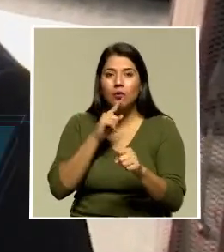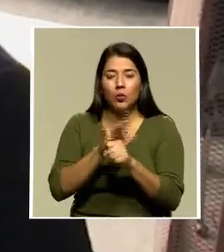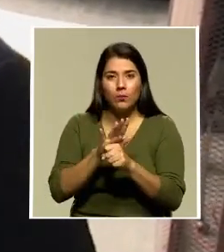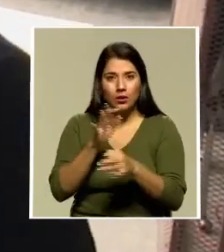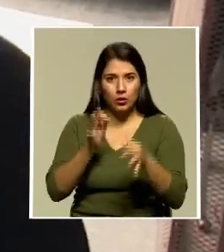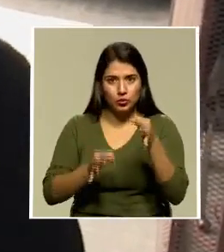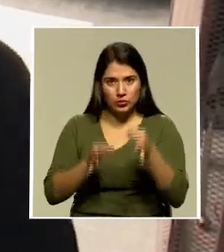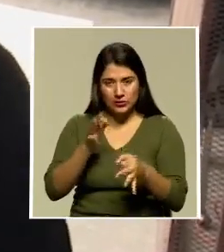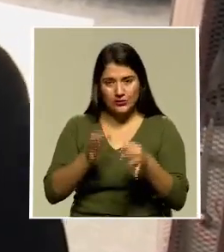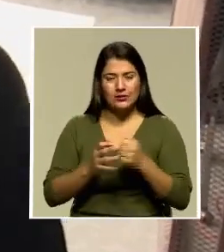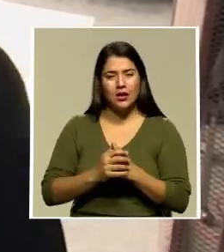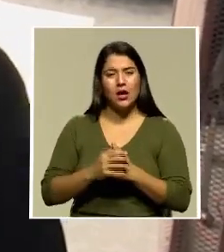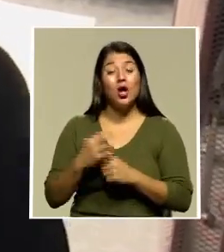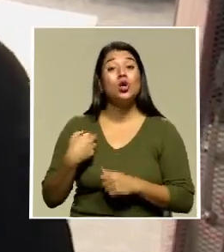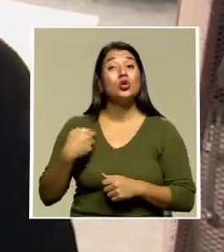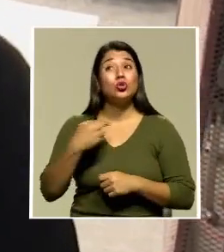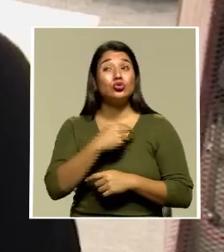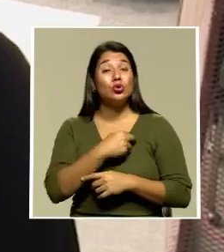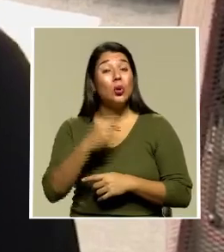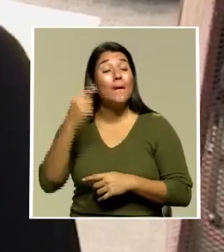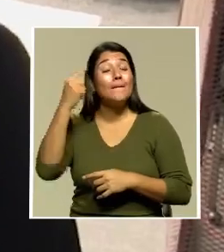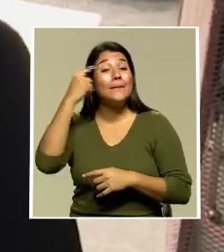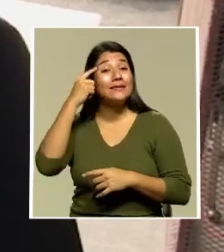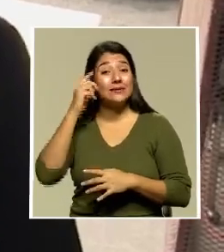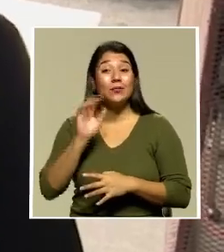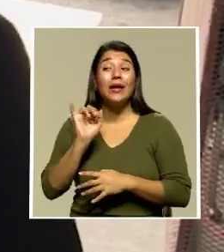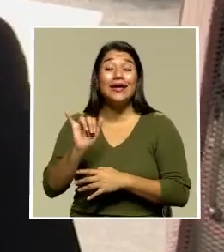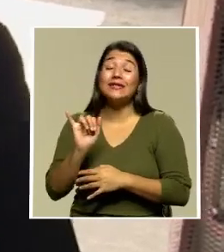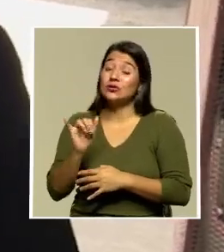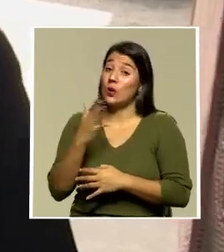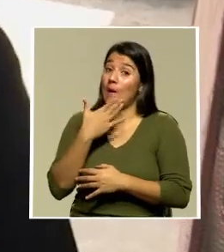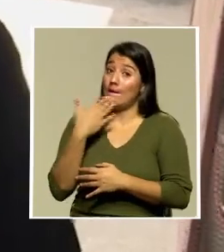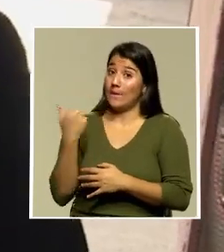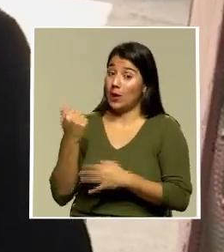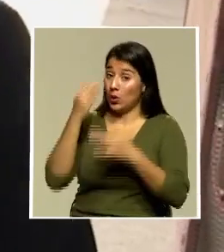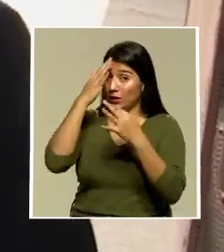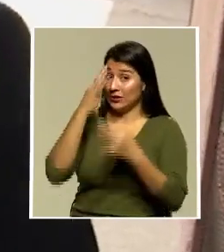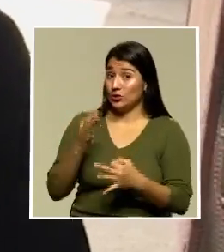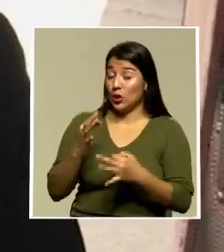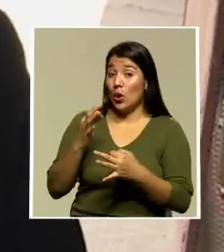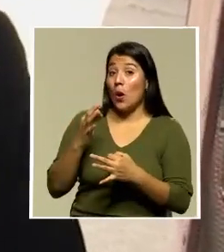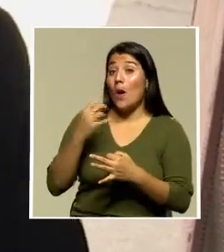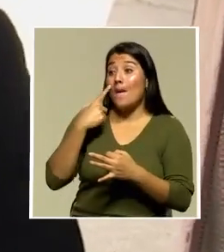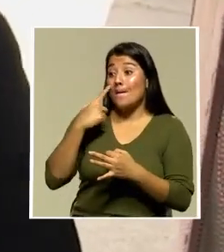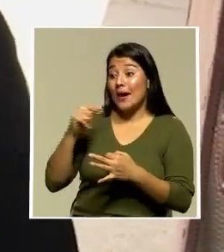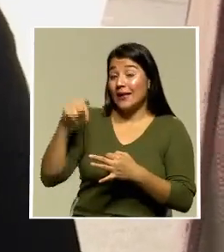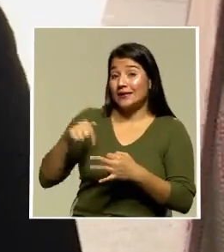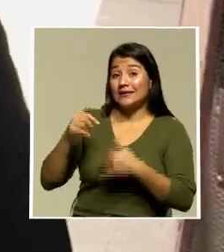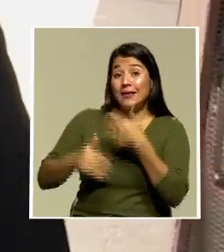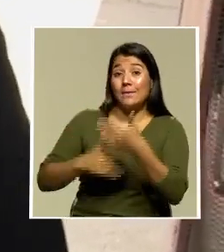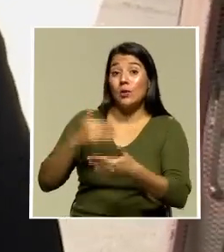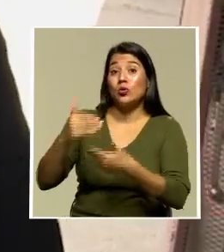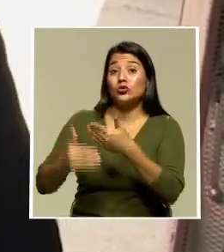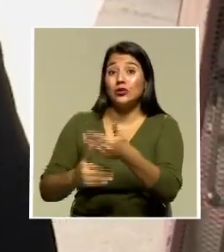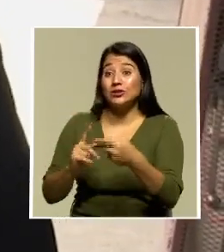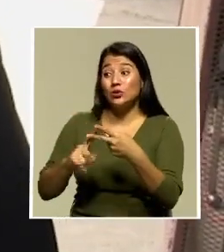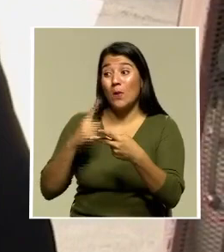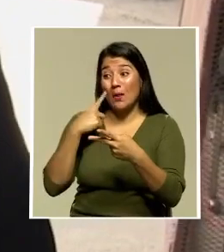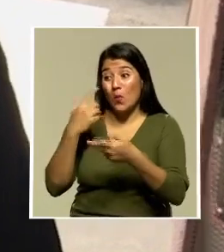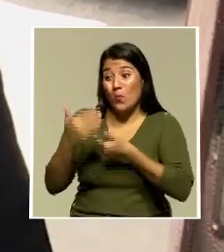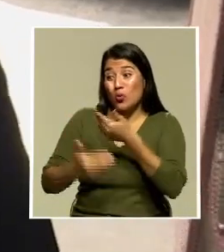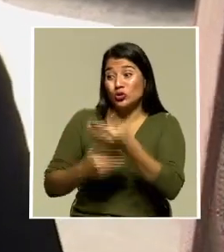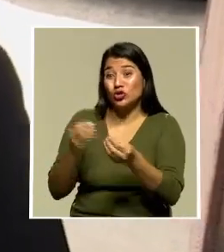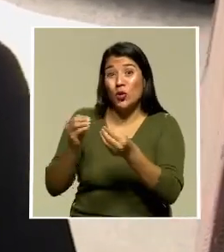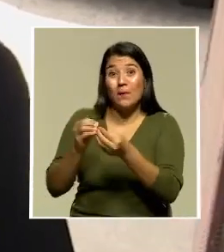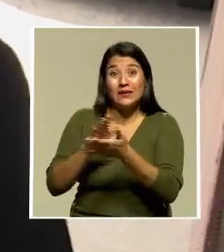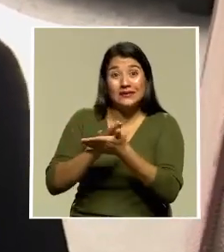precisamente pensando en que eso es lo más conveniente para efectos del proceso, para la pureza del mismo y